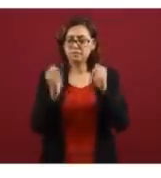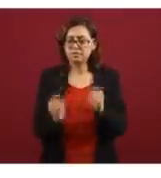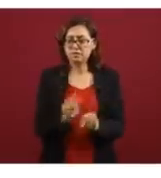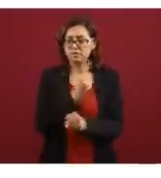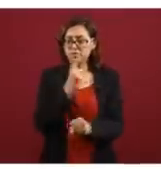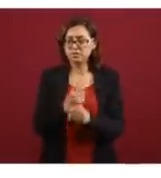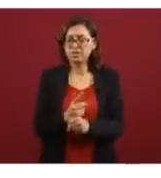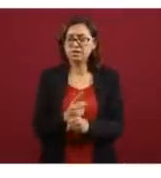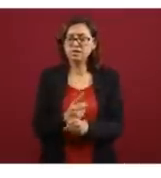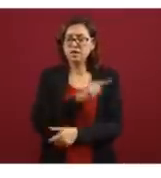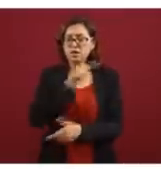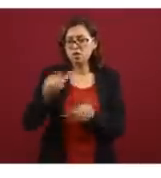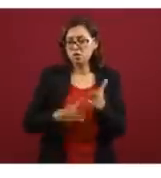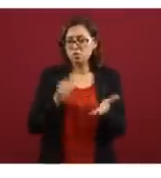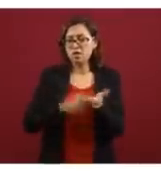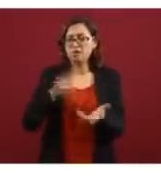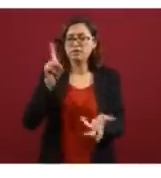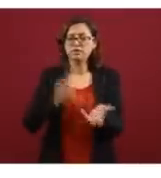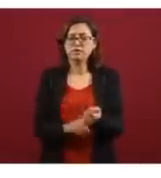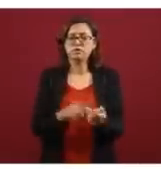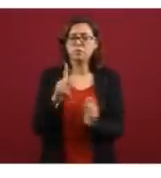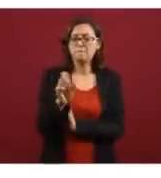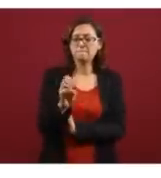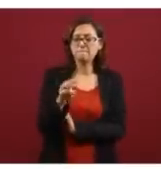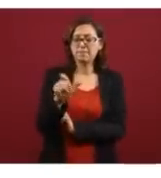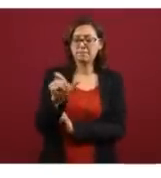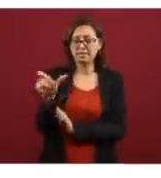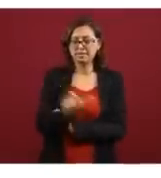las instalaciones de Pemex. Tenemos